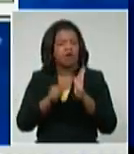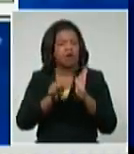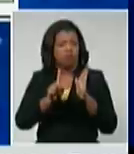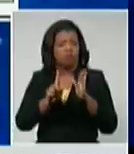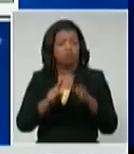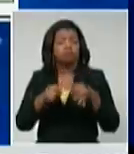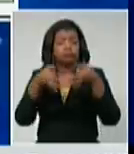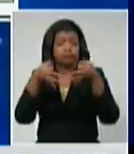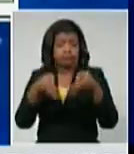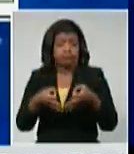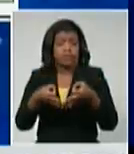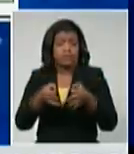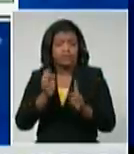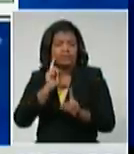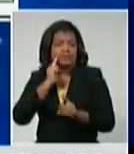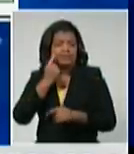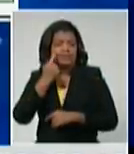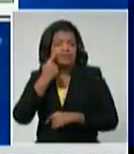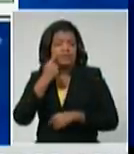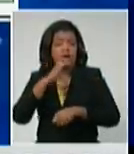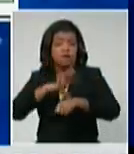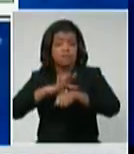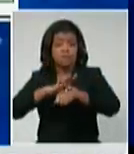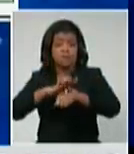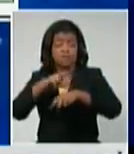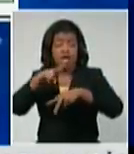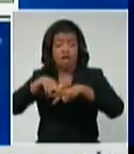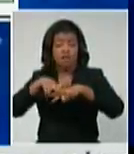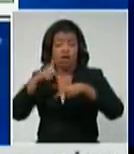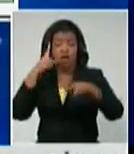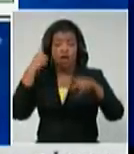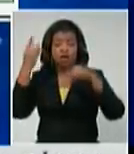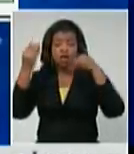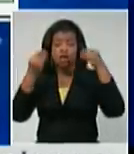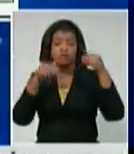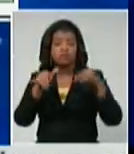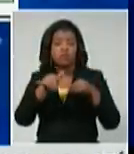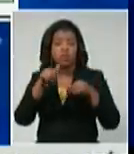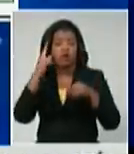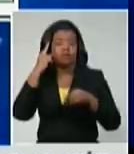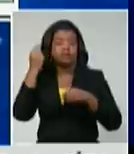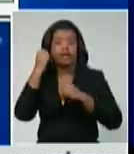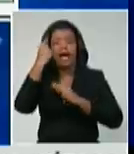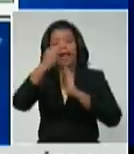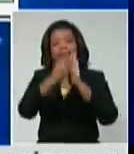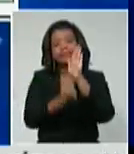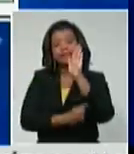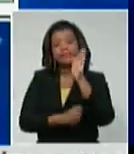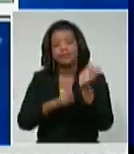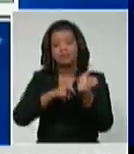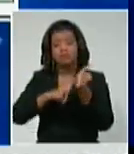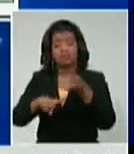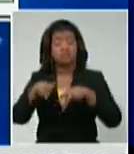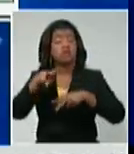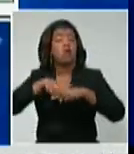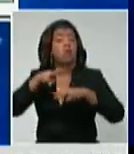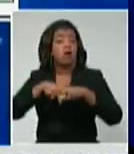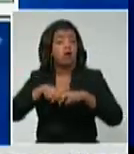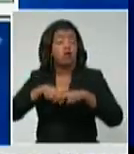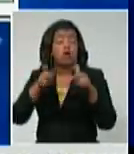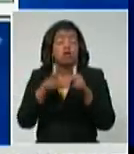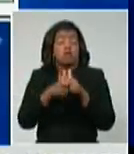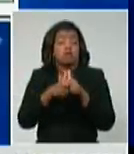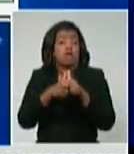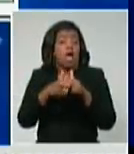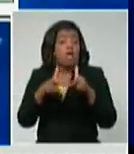punto de vista epidemiológico, en el análisis hay que tener en cuenta las características de La Habana, que no es solo que entre